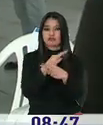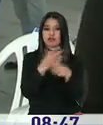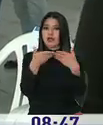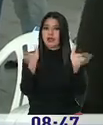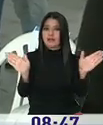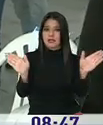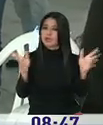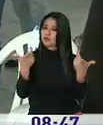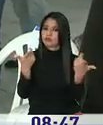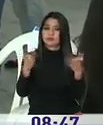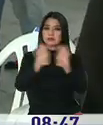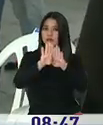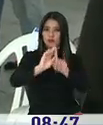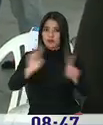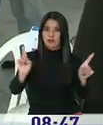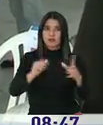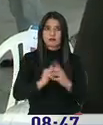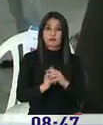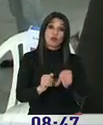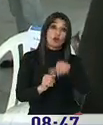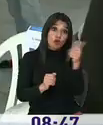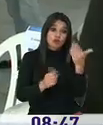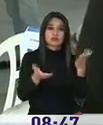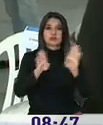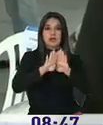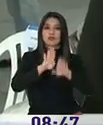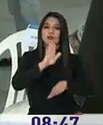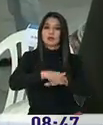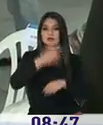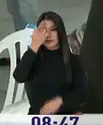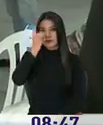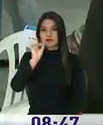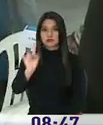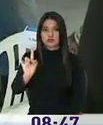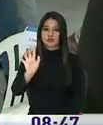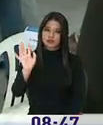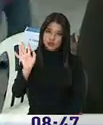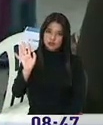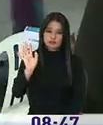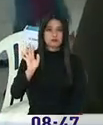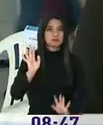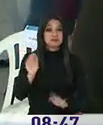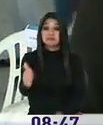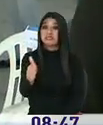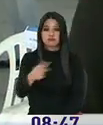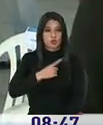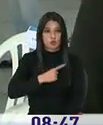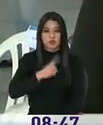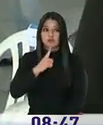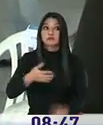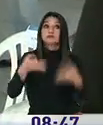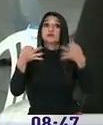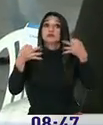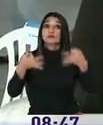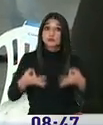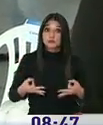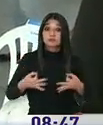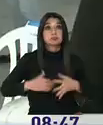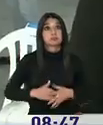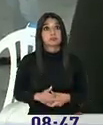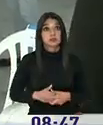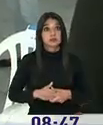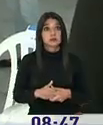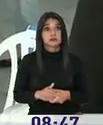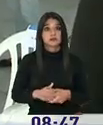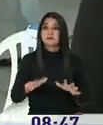Centro anterior cerró precisamente por una decisión de la designataria, porque no cumplía las cuestiones